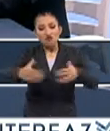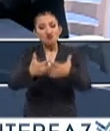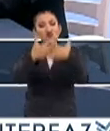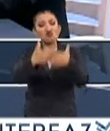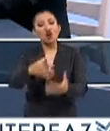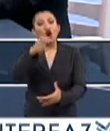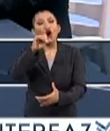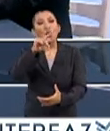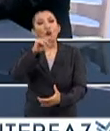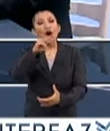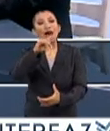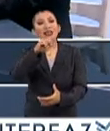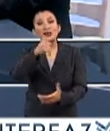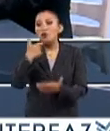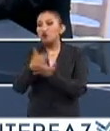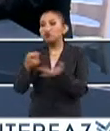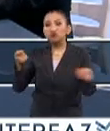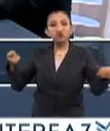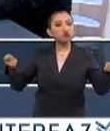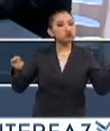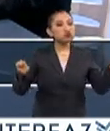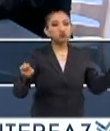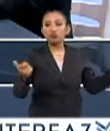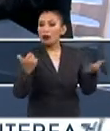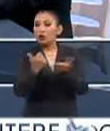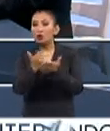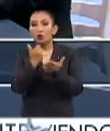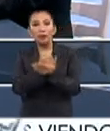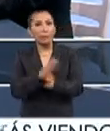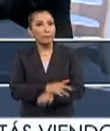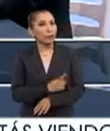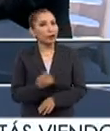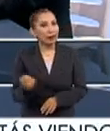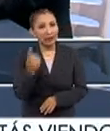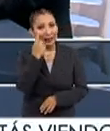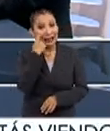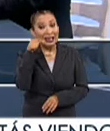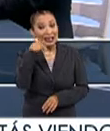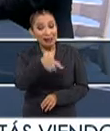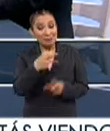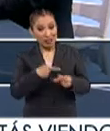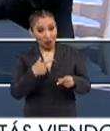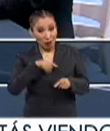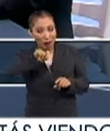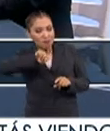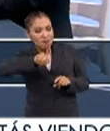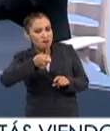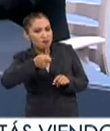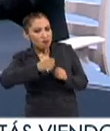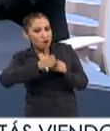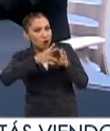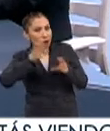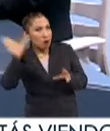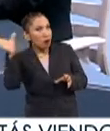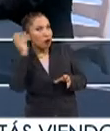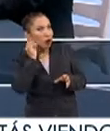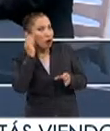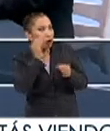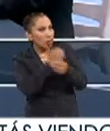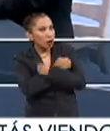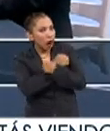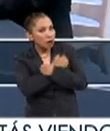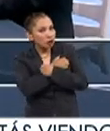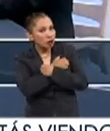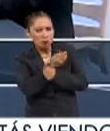corporativo mediático. Correcto. En donde lo que va a encontrar quien se acerque a Radio